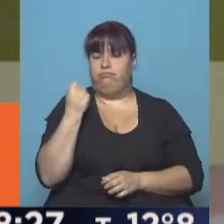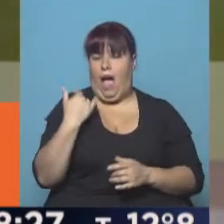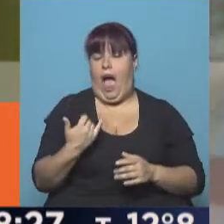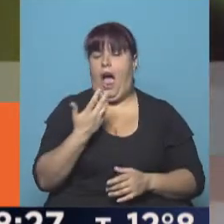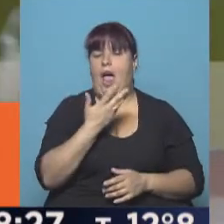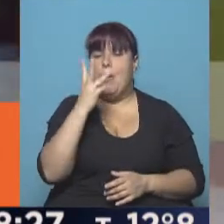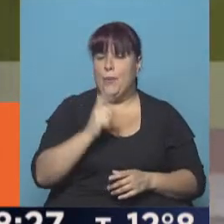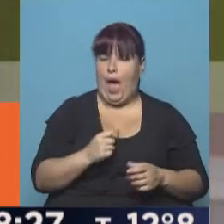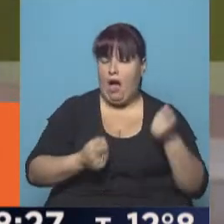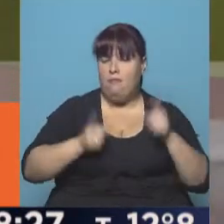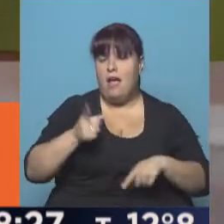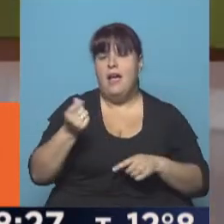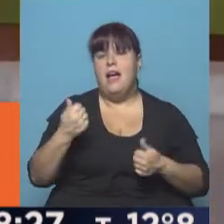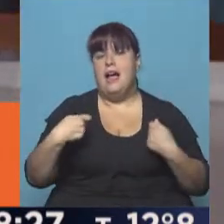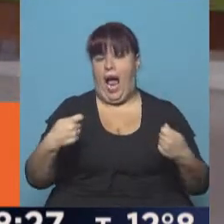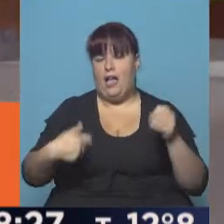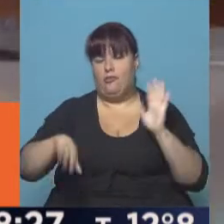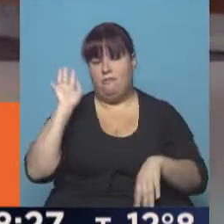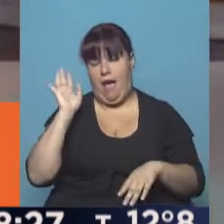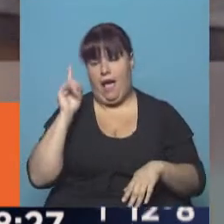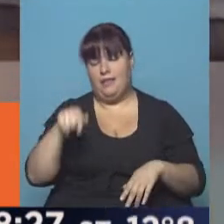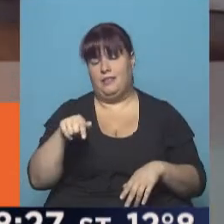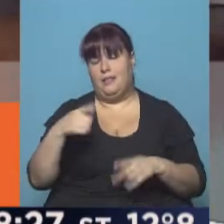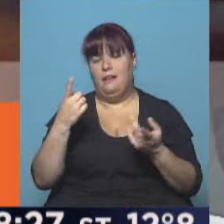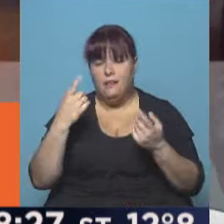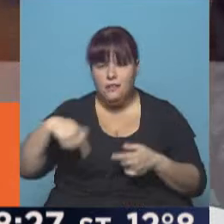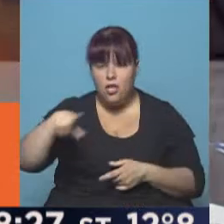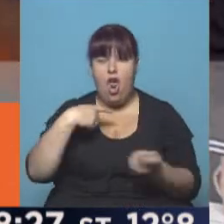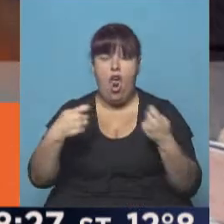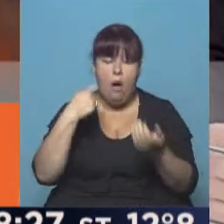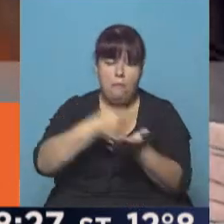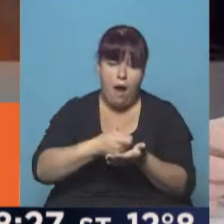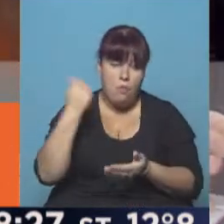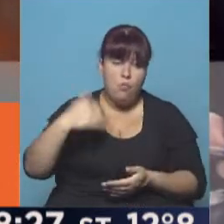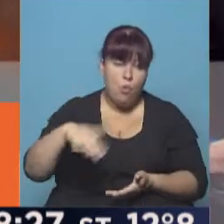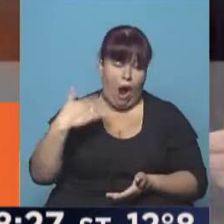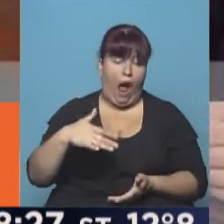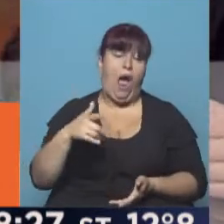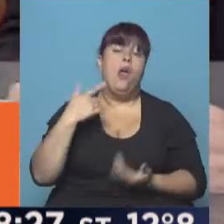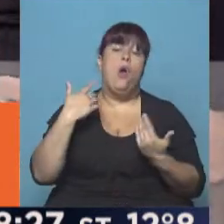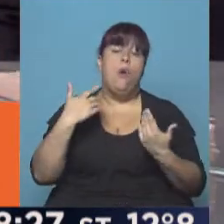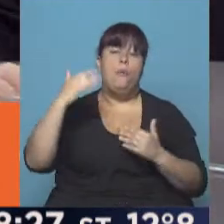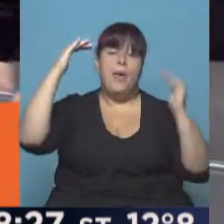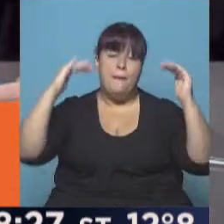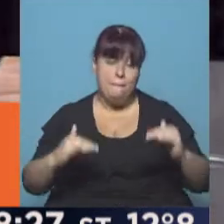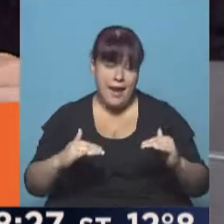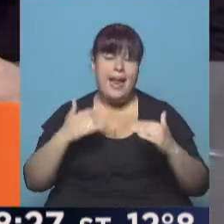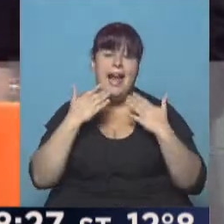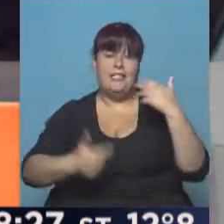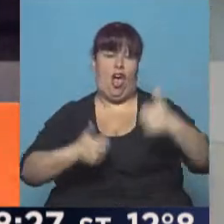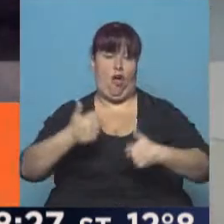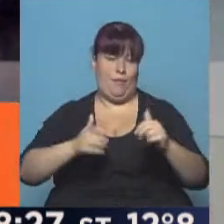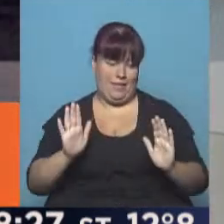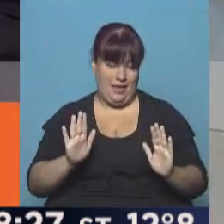tienen los bancos es lo que encarece los costos financieros que hoy deben afrontar los comercios y lo que va a permitir bajarlos es justamente la